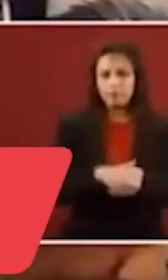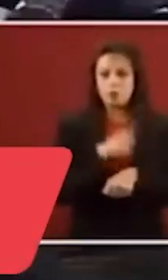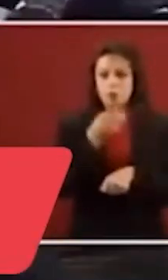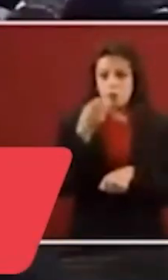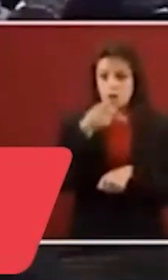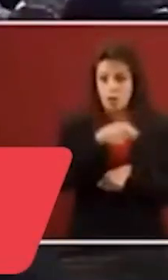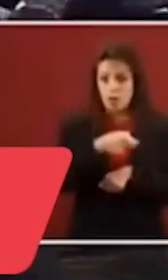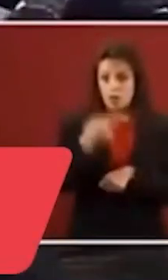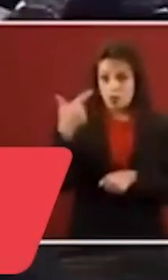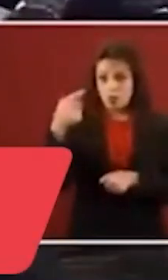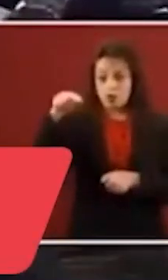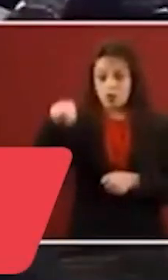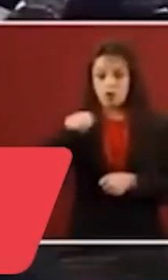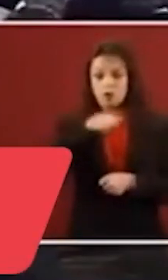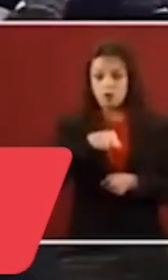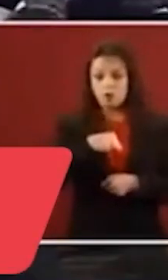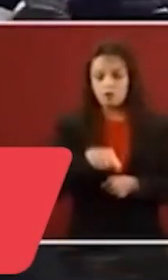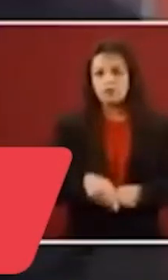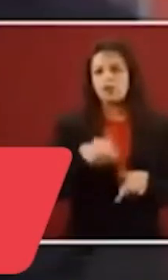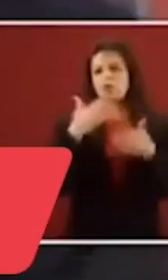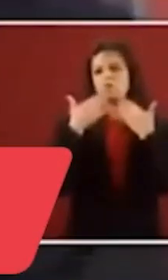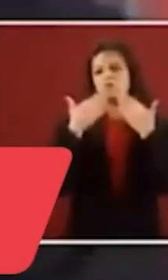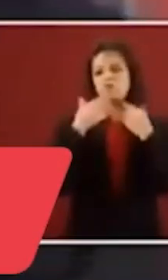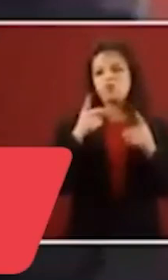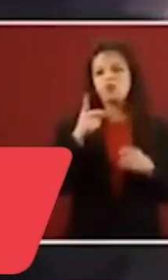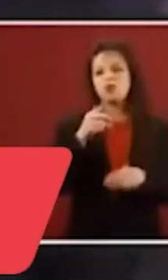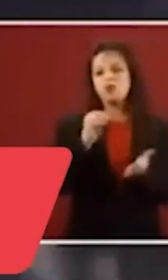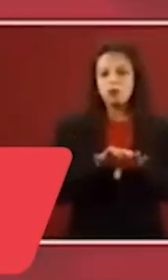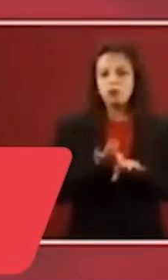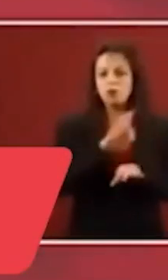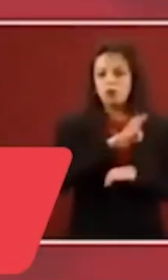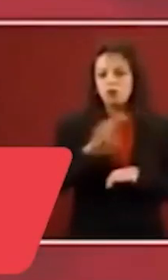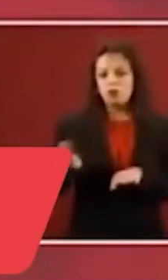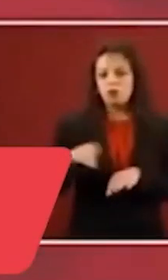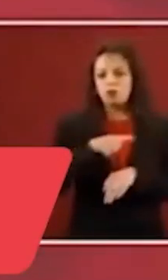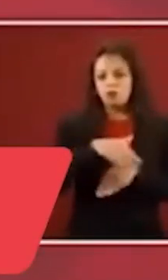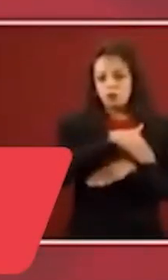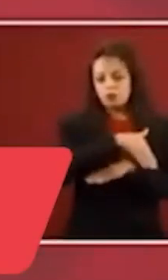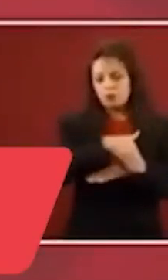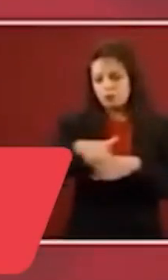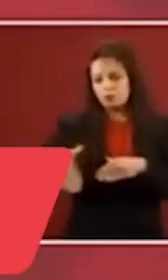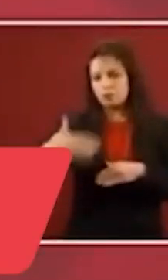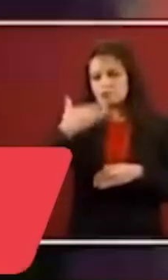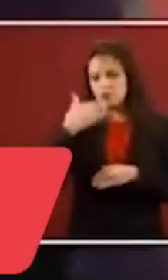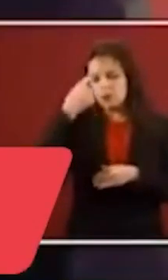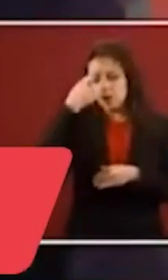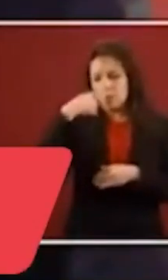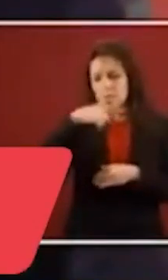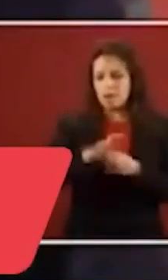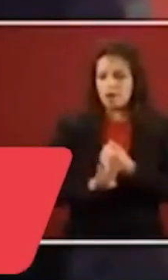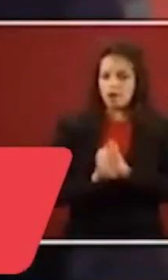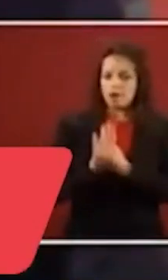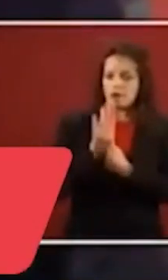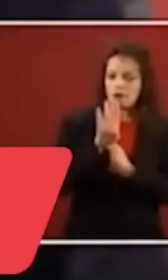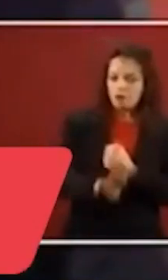otras actividades, no sea partisano en el sentido de ser,